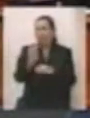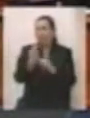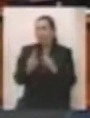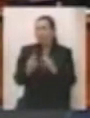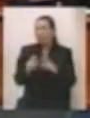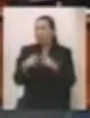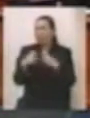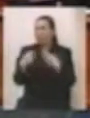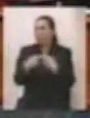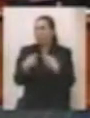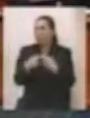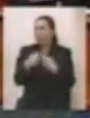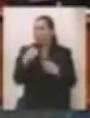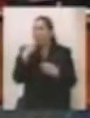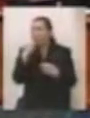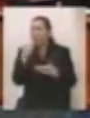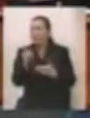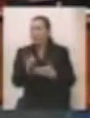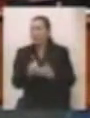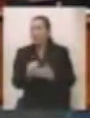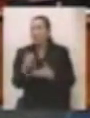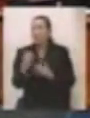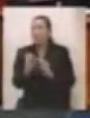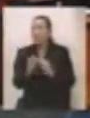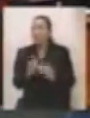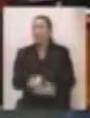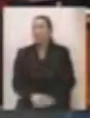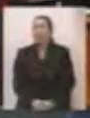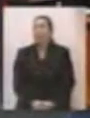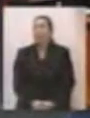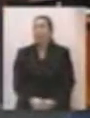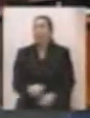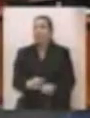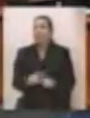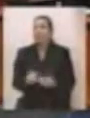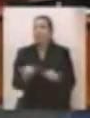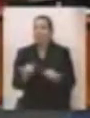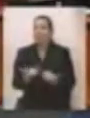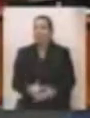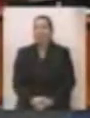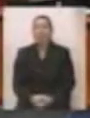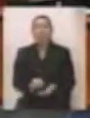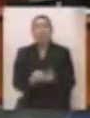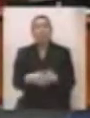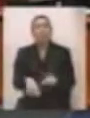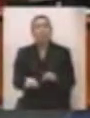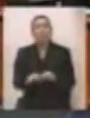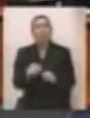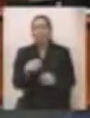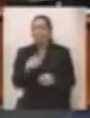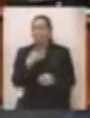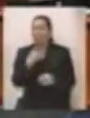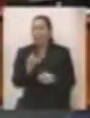de alguna manera la anuencia de los padres de familia. Sin embargo, presidente, y esta es la parte creo que más importante de lo que voy a